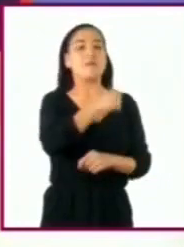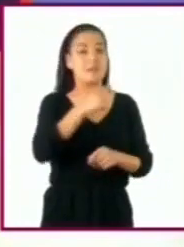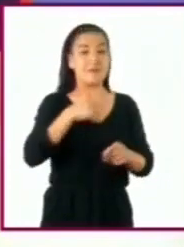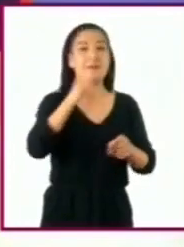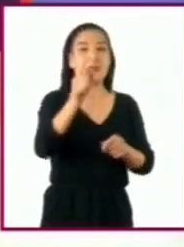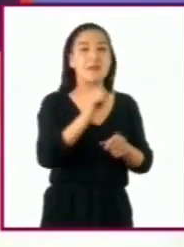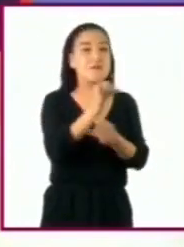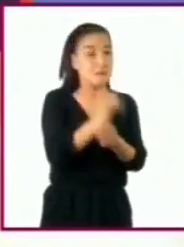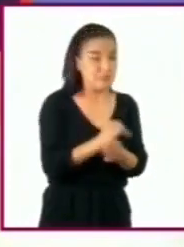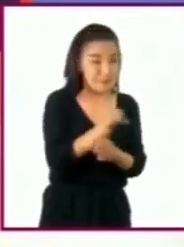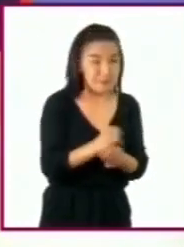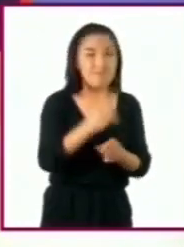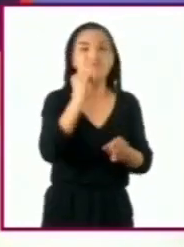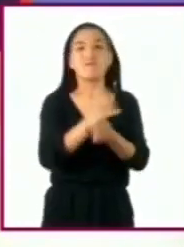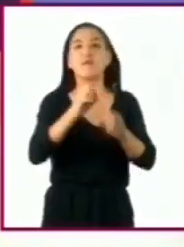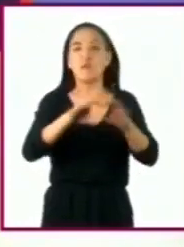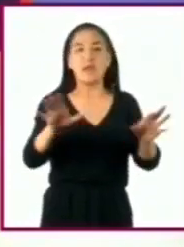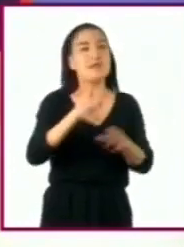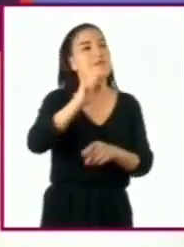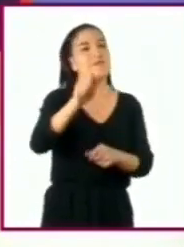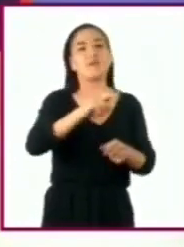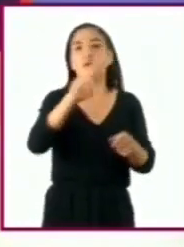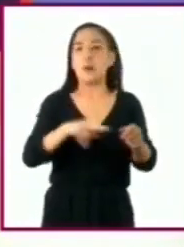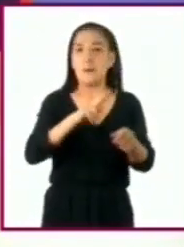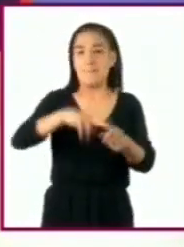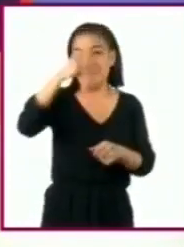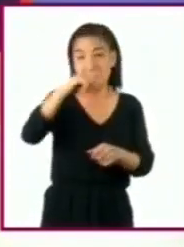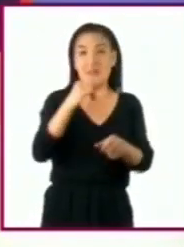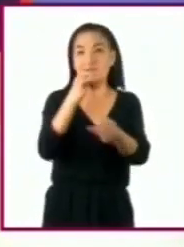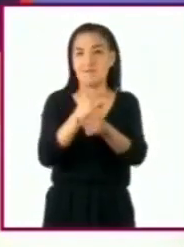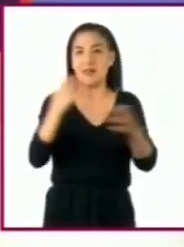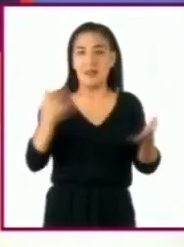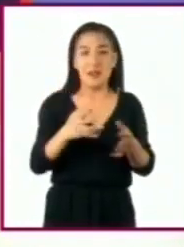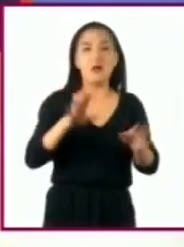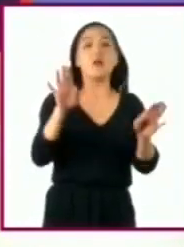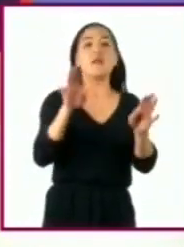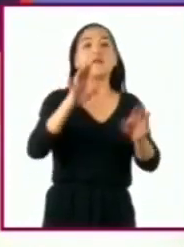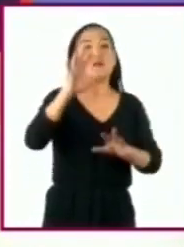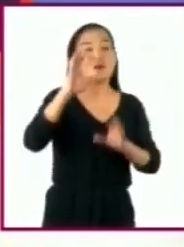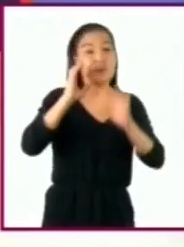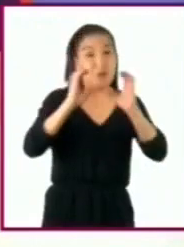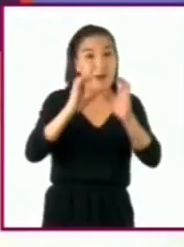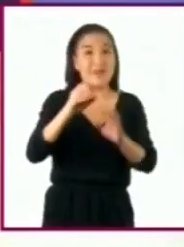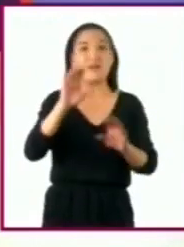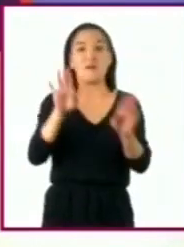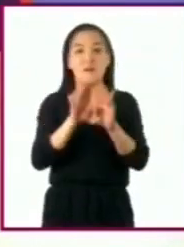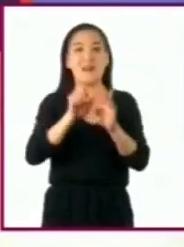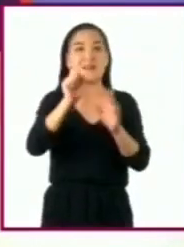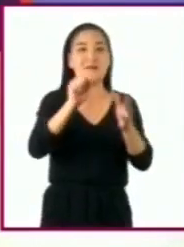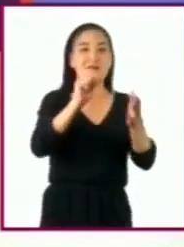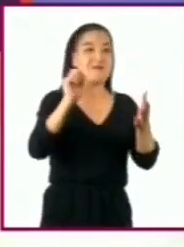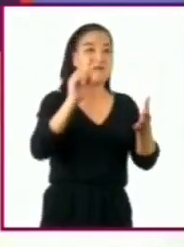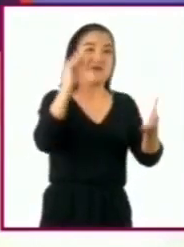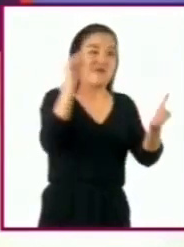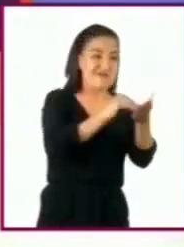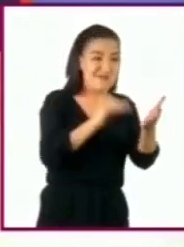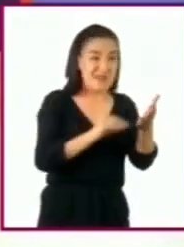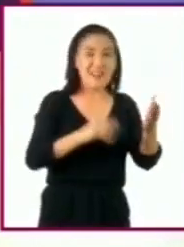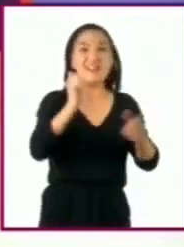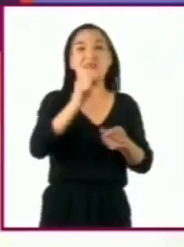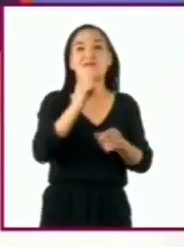es un paso necesario en toda investigación. Cuidar de no incluir datos falsos, ya que si sucede, tu investigación tendrá